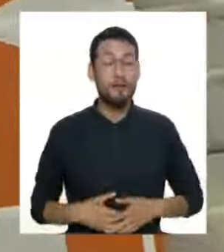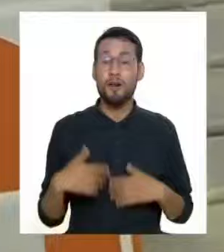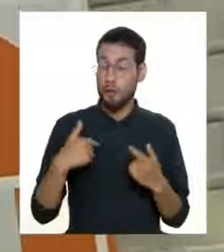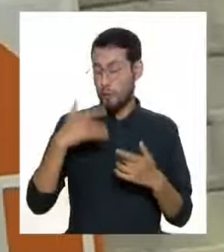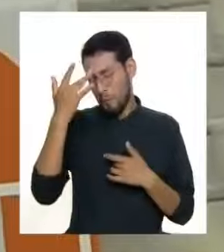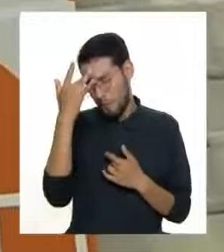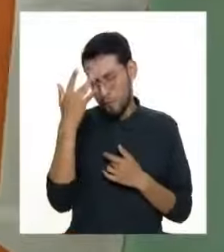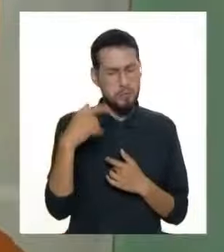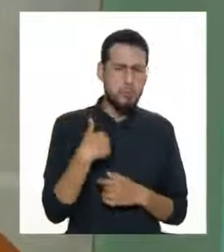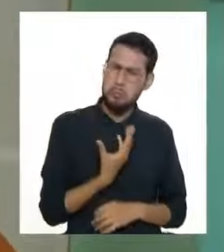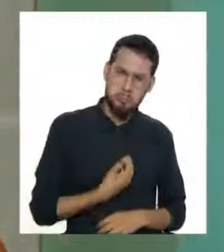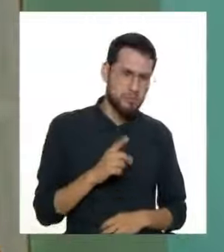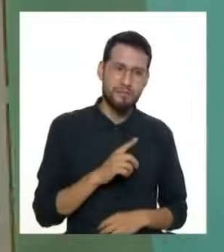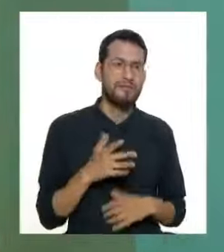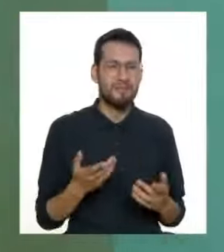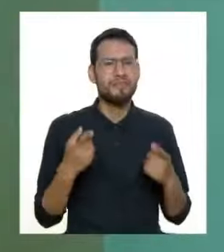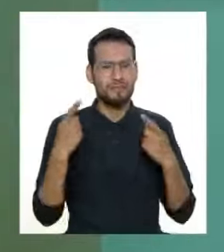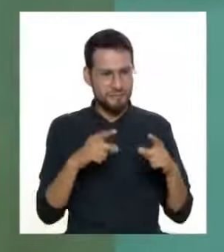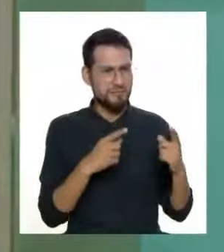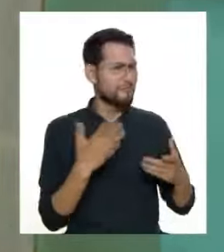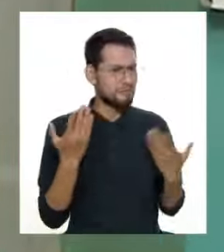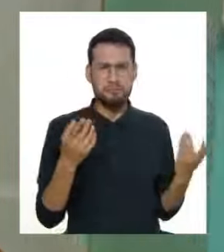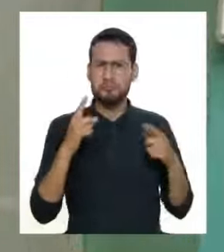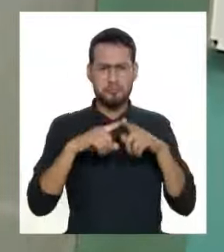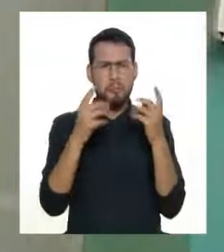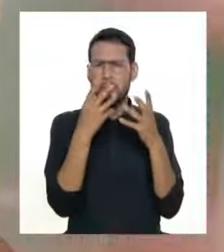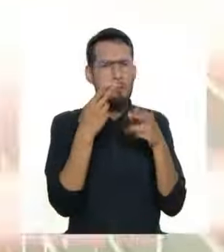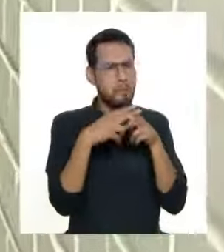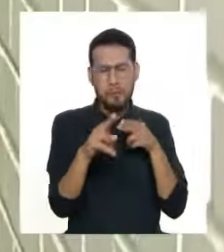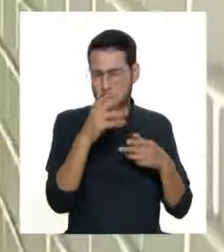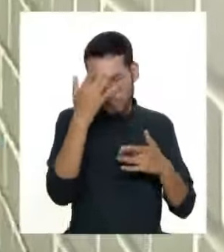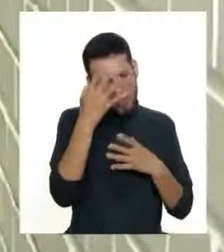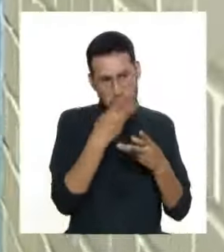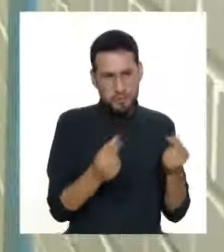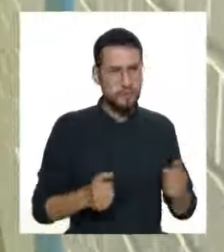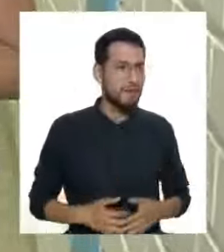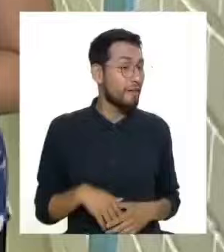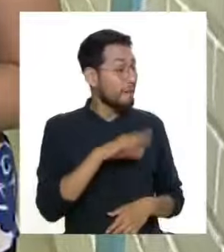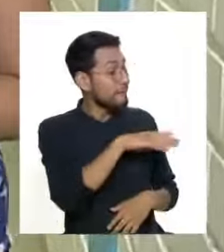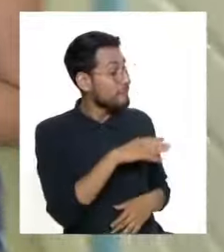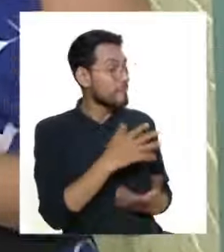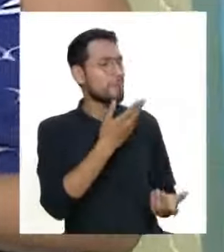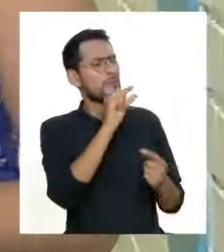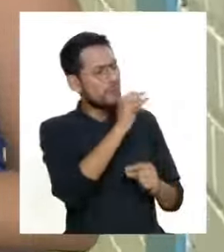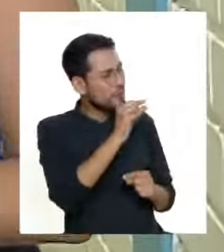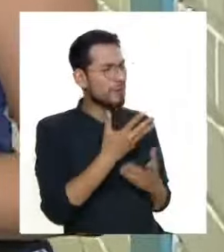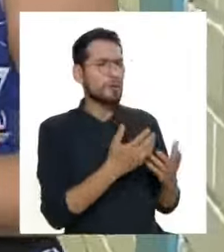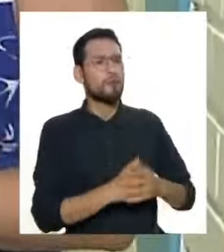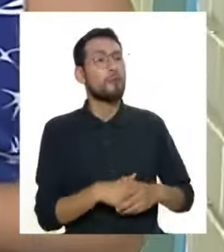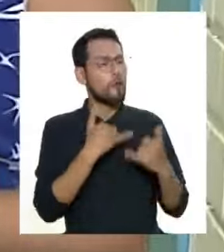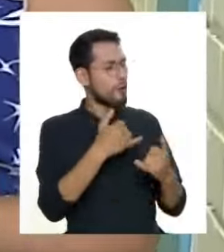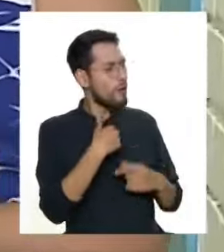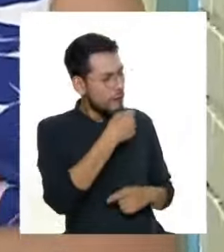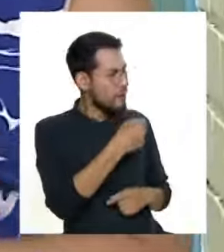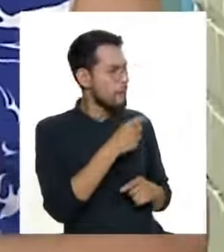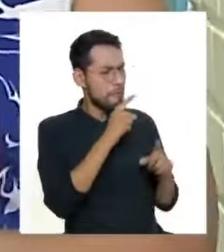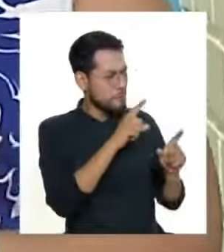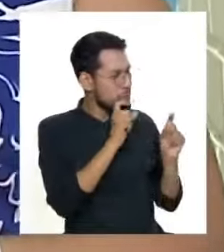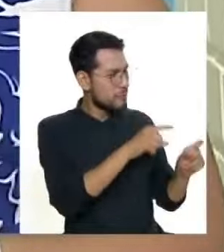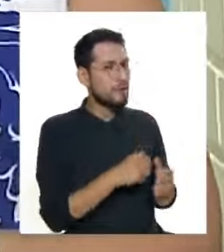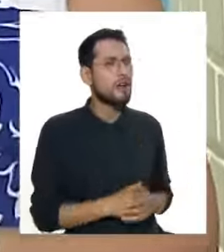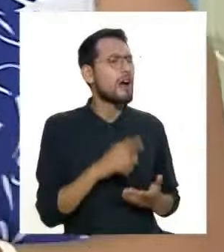estoy enferma no me deprimo. Eso va a pasar, todo pasará, decía un gran sabio. Jesús, rapidito, por favor. Como buena periodista, pregunta